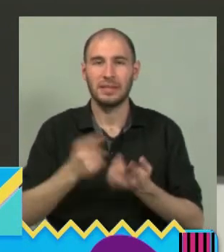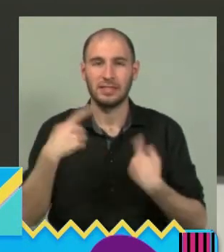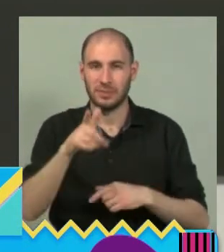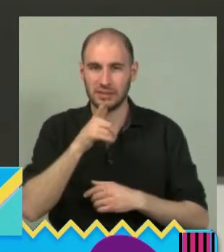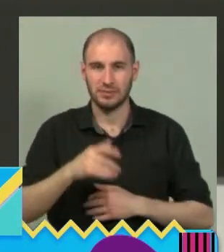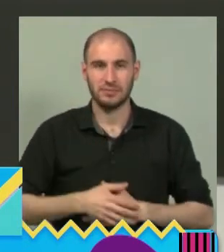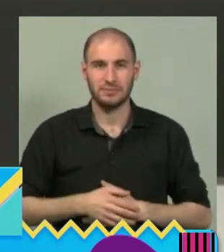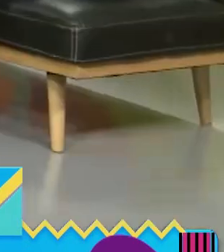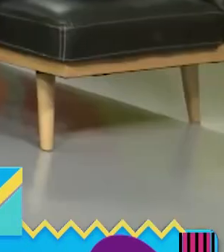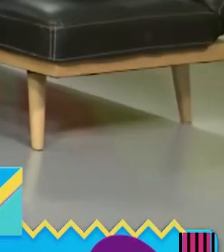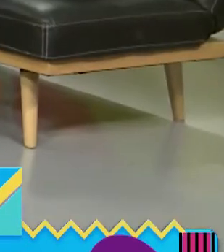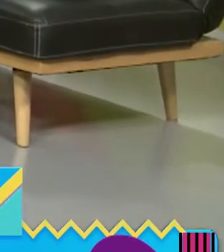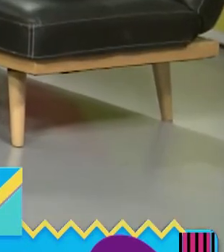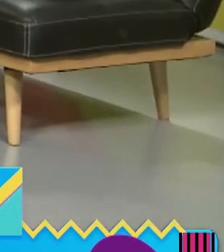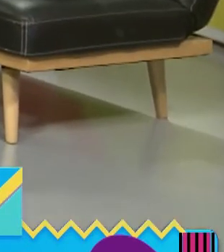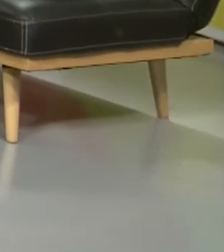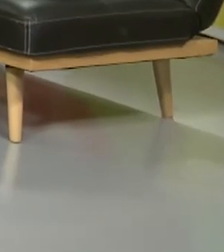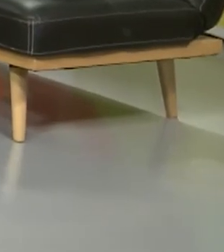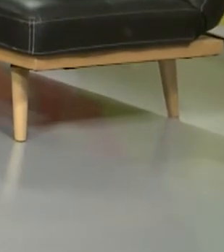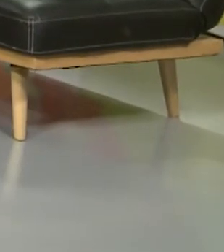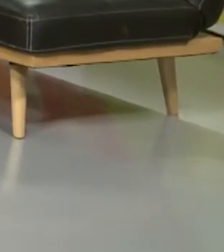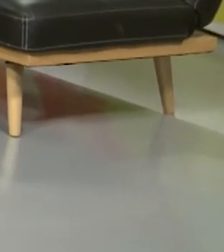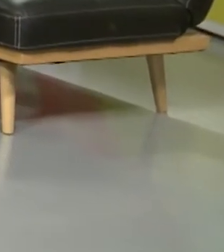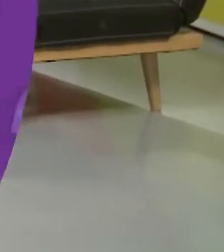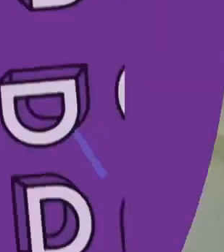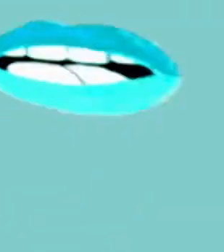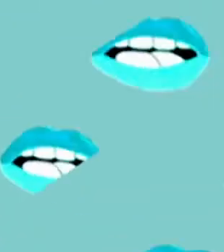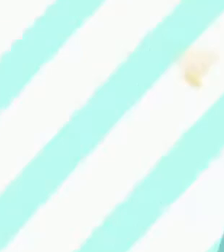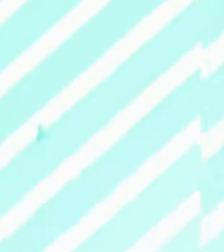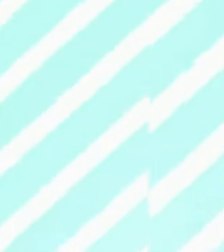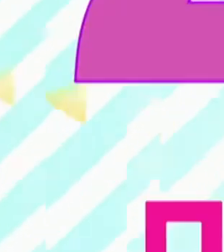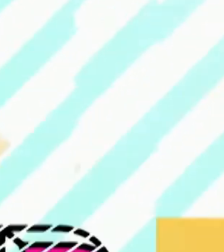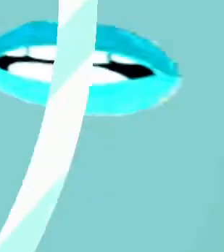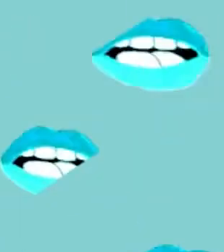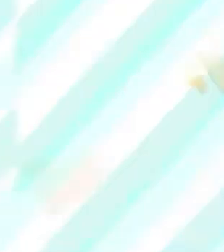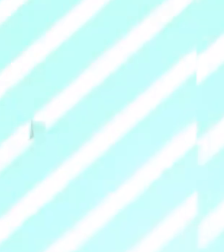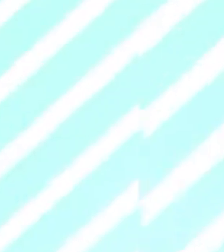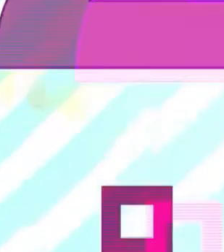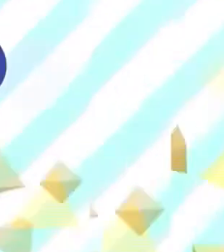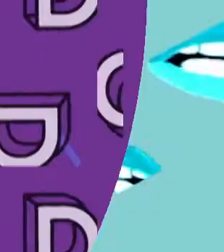más distintos parecidos.